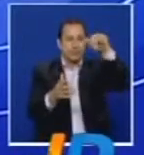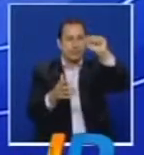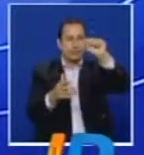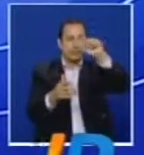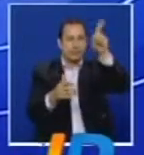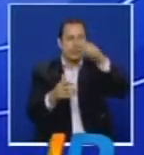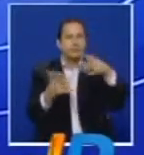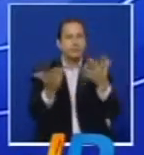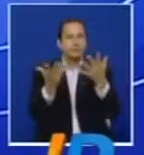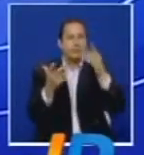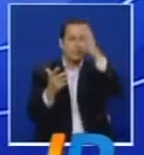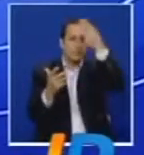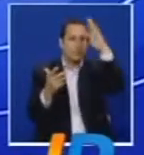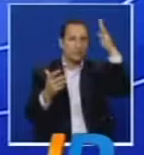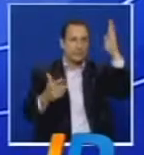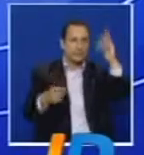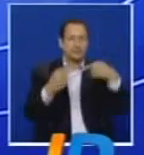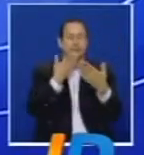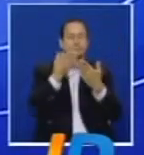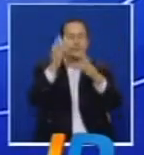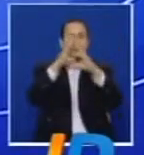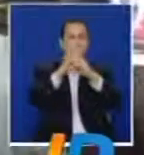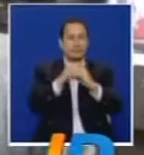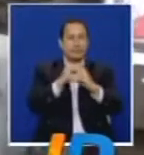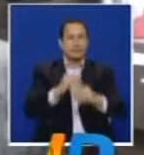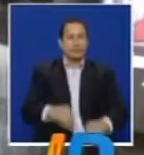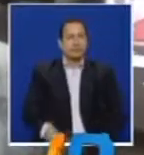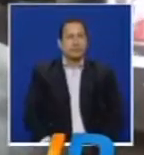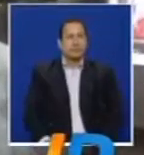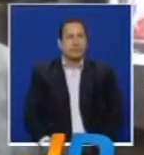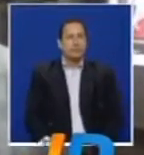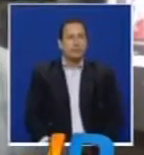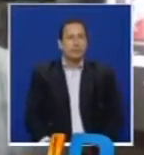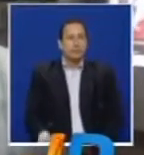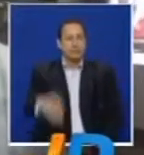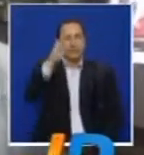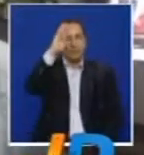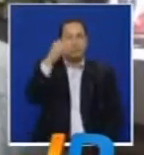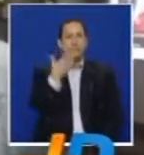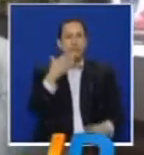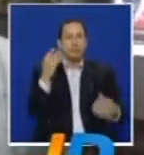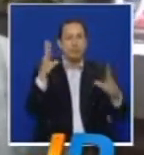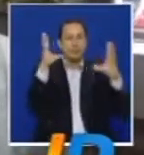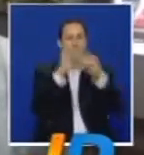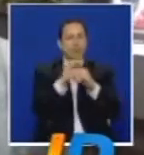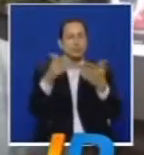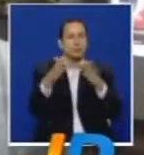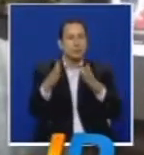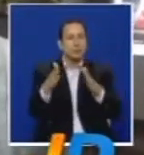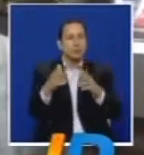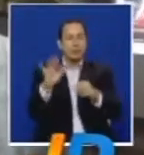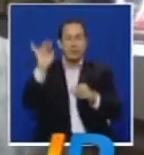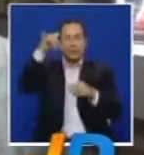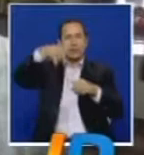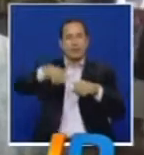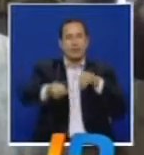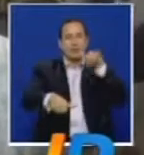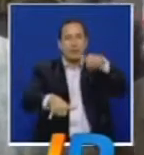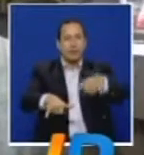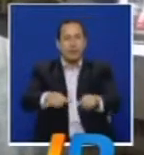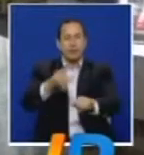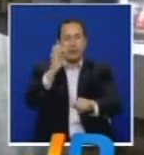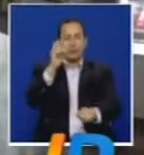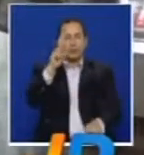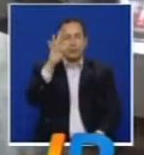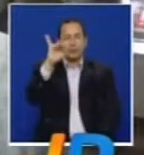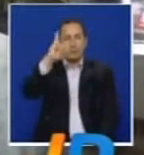desde Barranquilla. Jaime, buenas noches. María Fernanda, hola, buena noche, ¿qué tal? Desde el Aeropuerto Internacional Ernesto